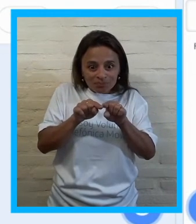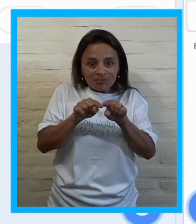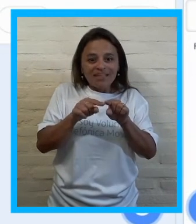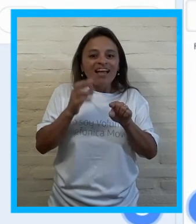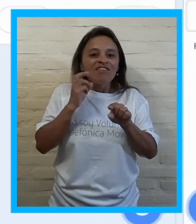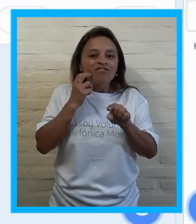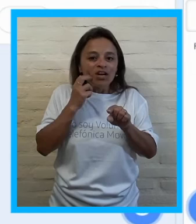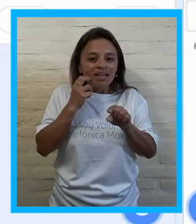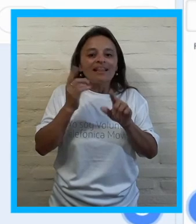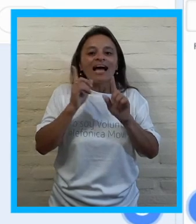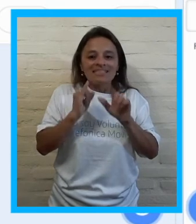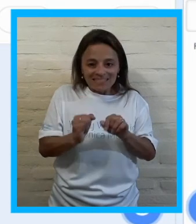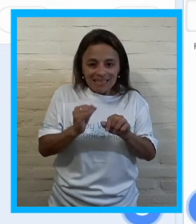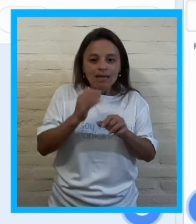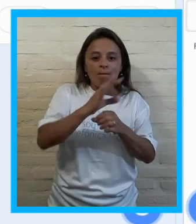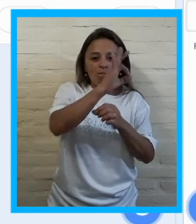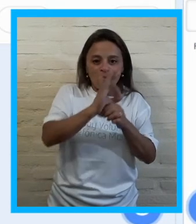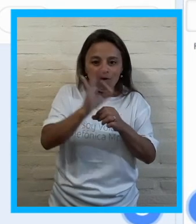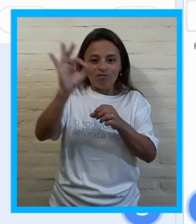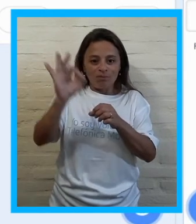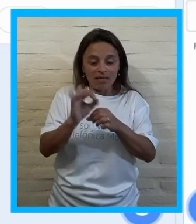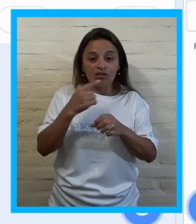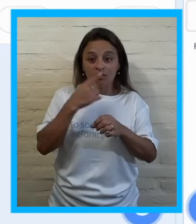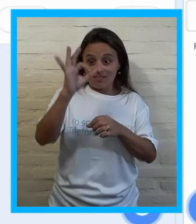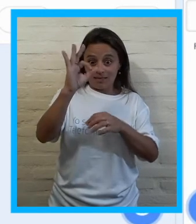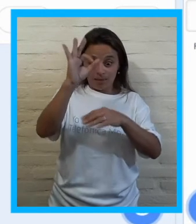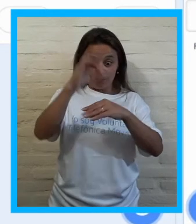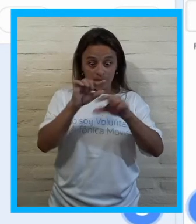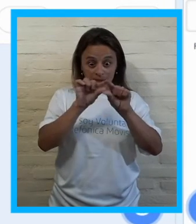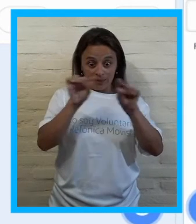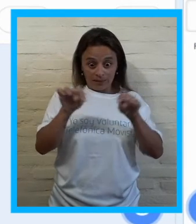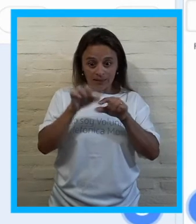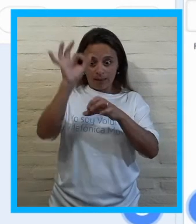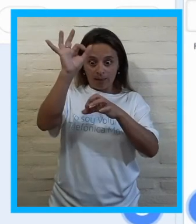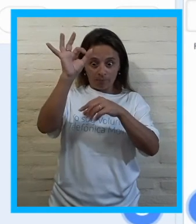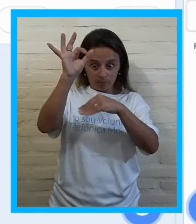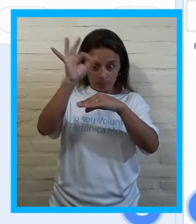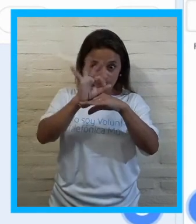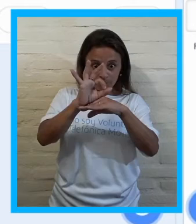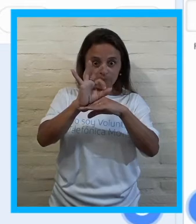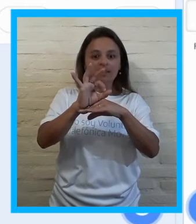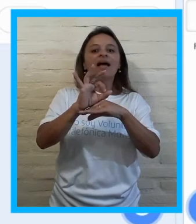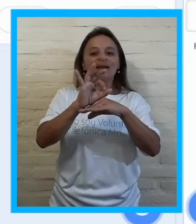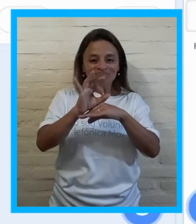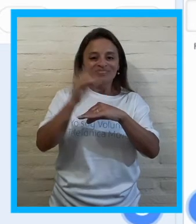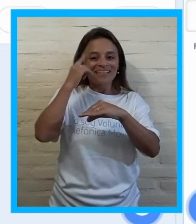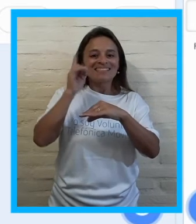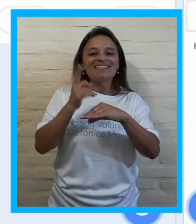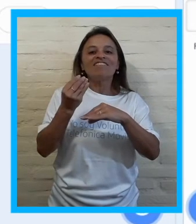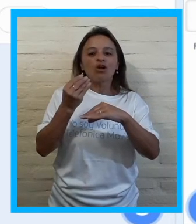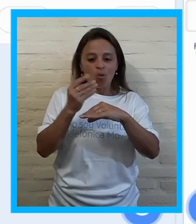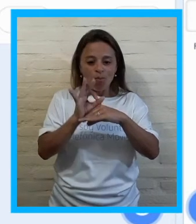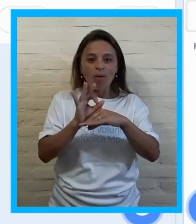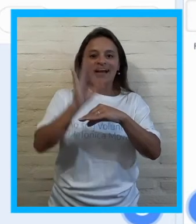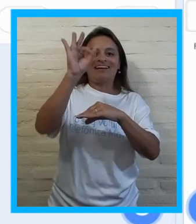voy a enviar el mensaje de movimiento. Esto va a hacer que si la pelota toca la nave, entonces se activa de nuevo esto de